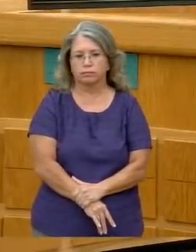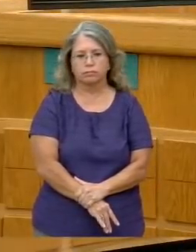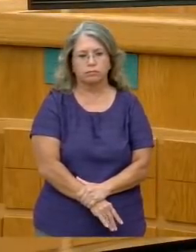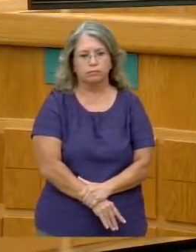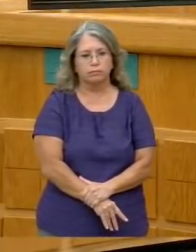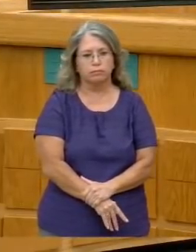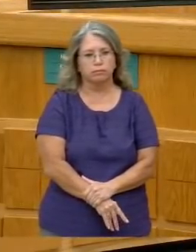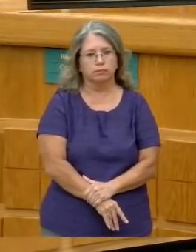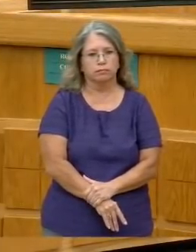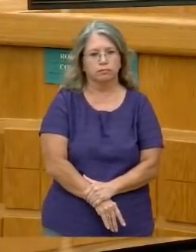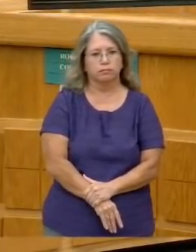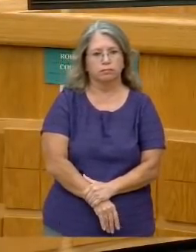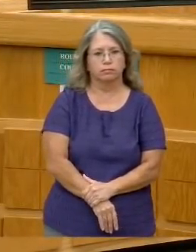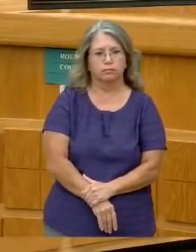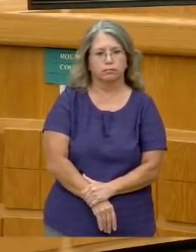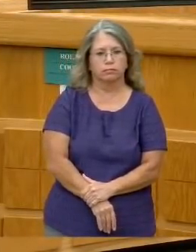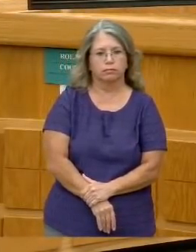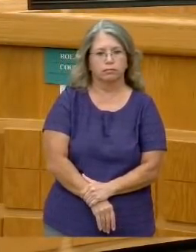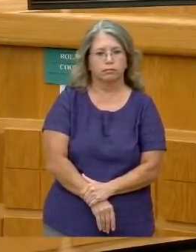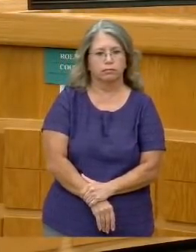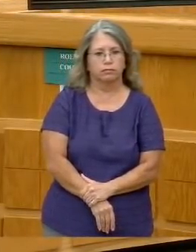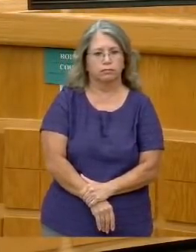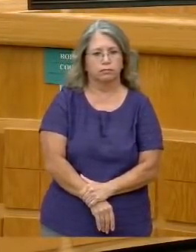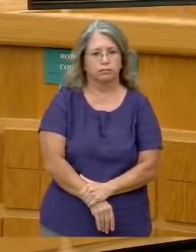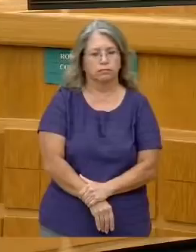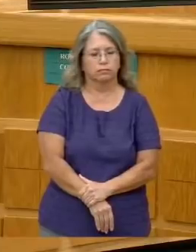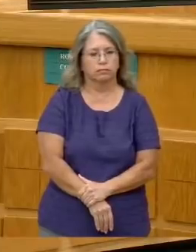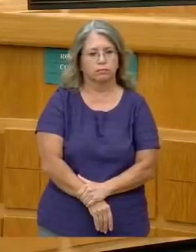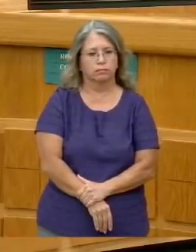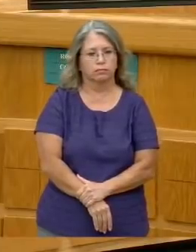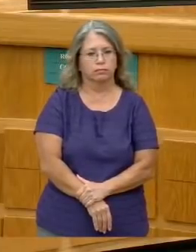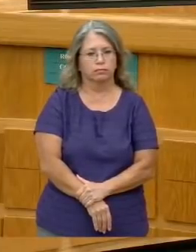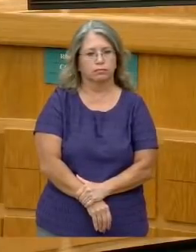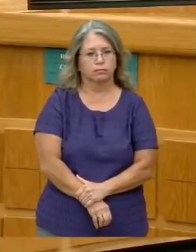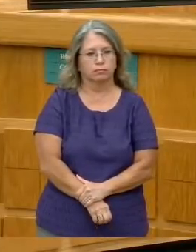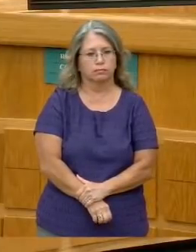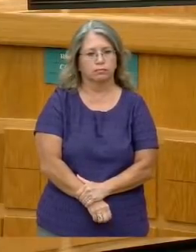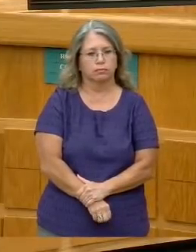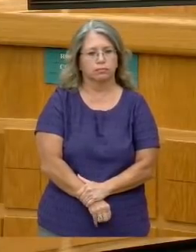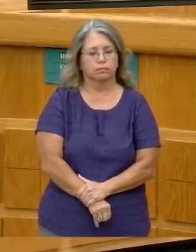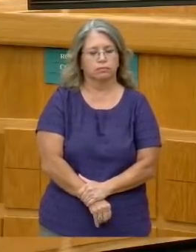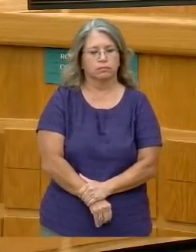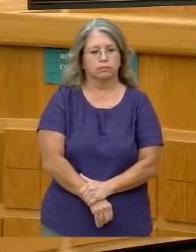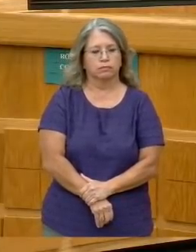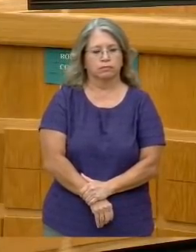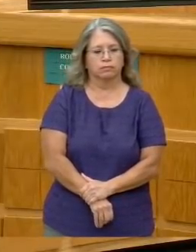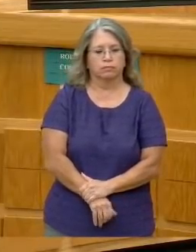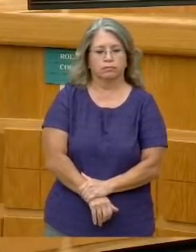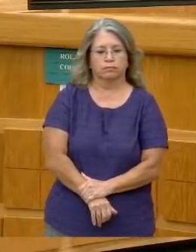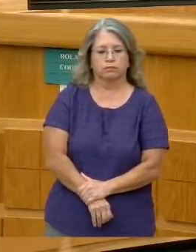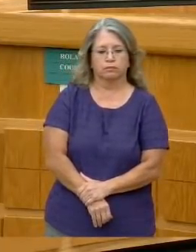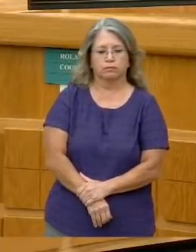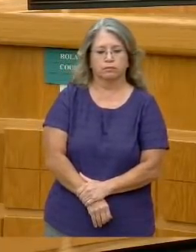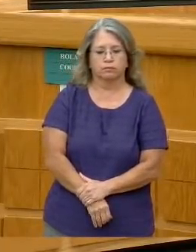queda diariamente hasta el 1 de agosto de 8:30 de la noche a las 6 de la mañana. Las playas incluyen McGee y North Beach. No